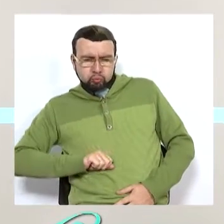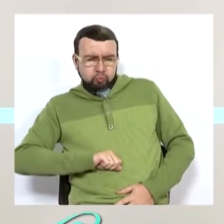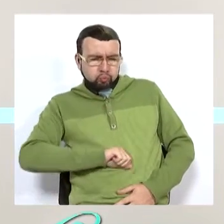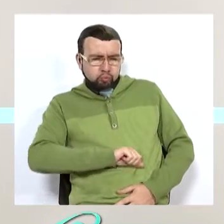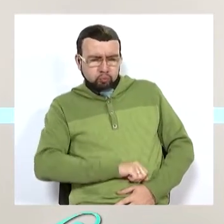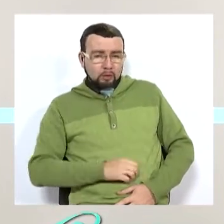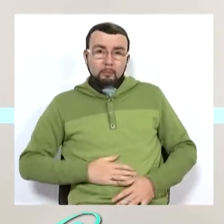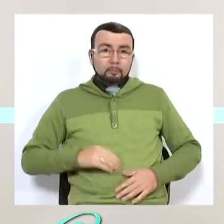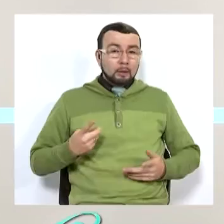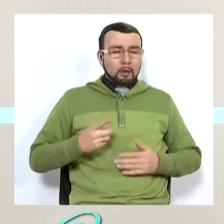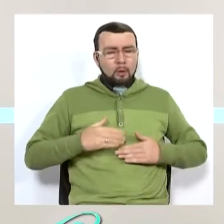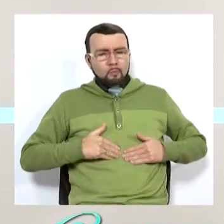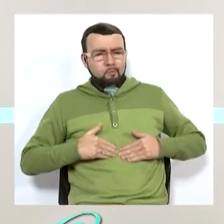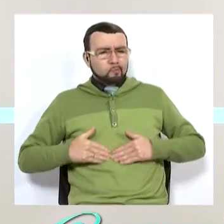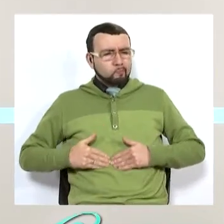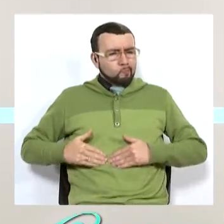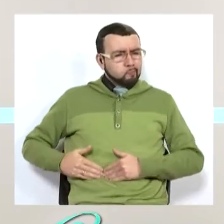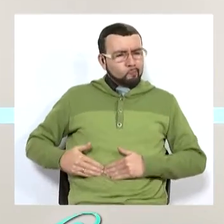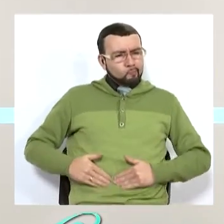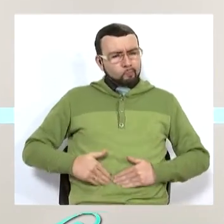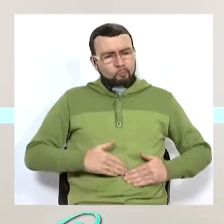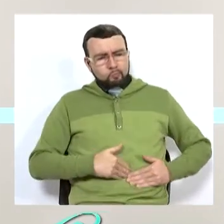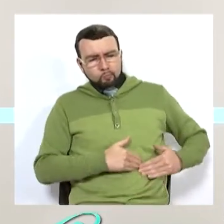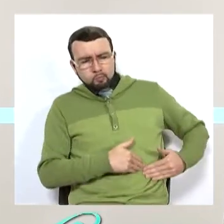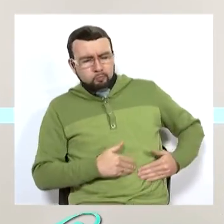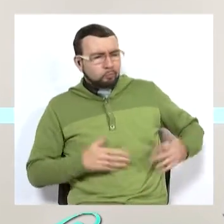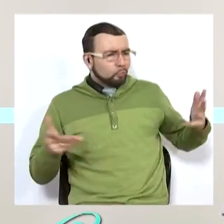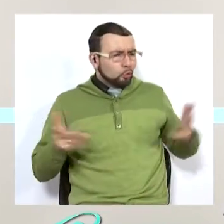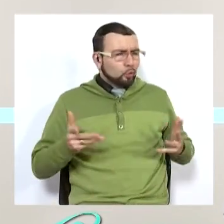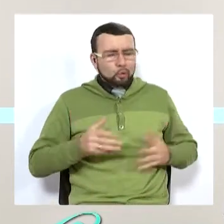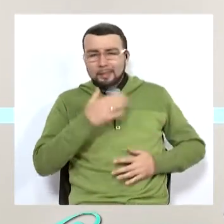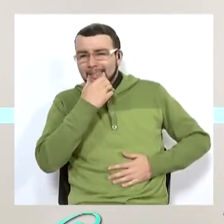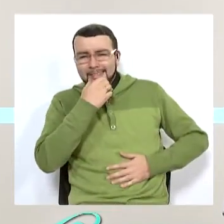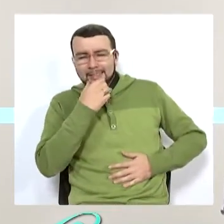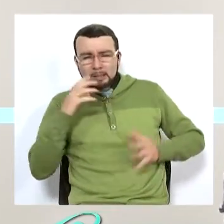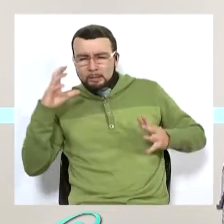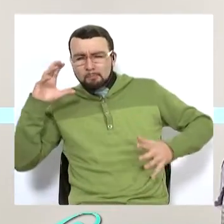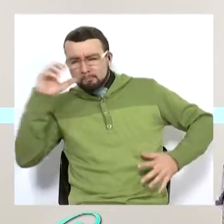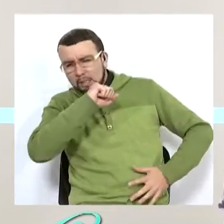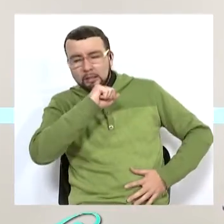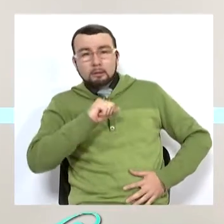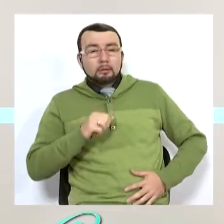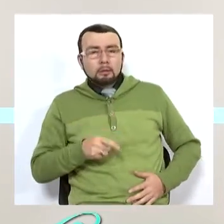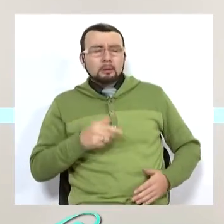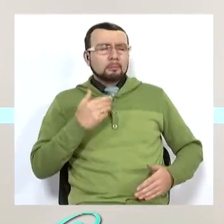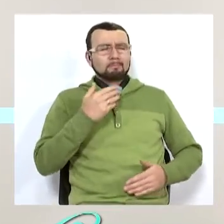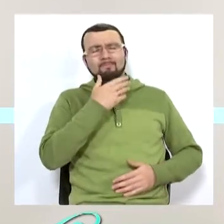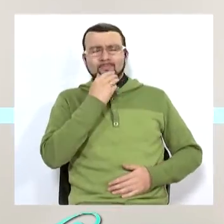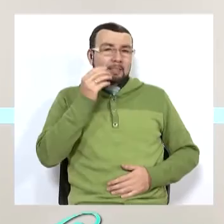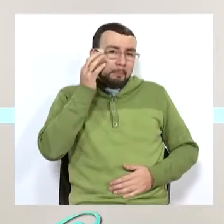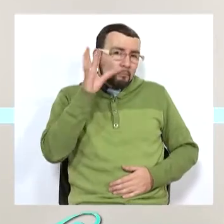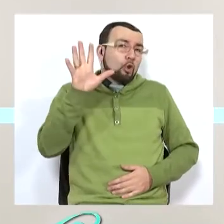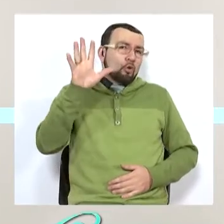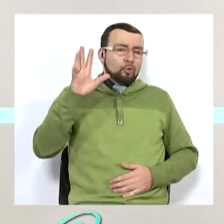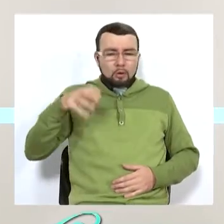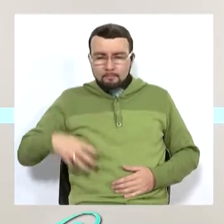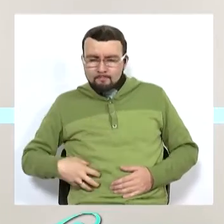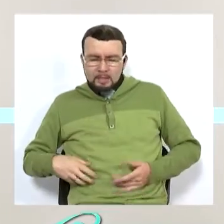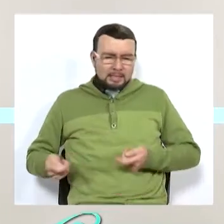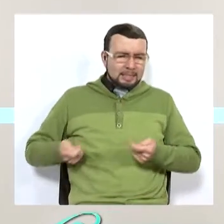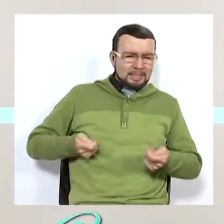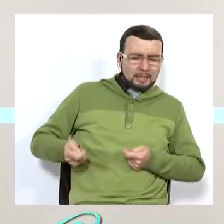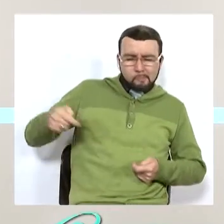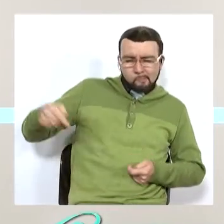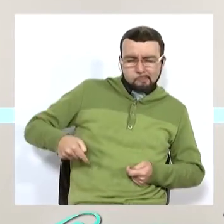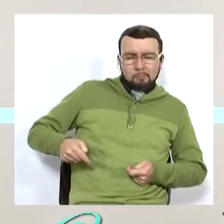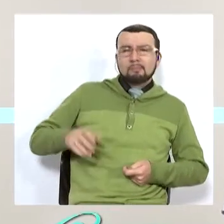examen físico, una buena palpación, tratar de ubicarnos en cualquiera de estas zonas y sospechar qué estructura es la